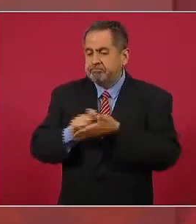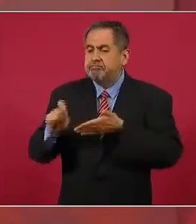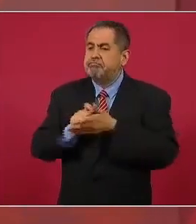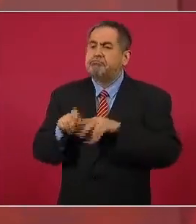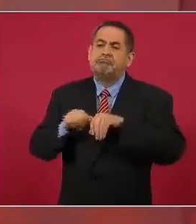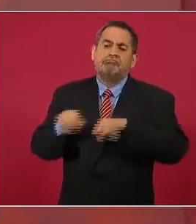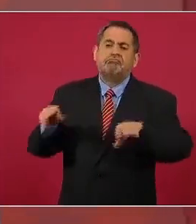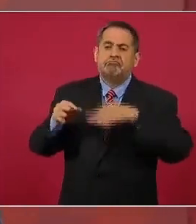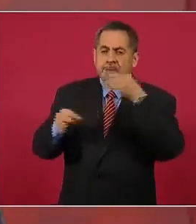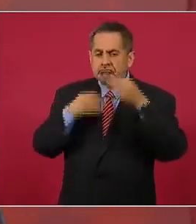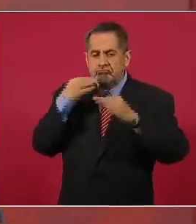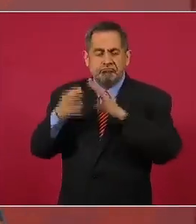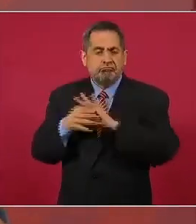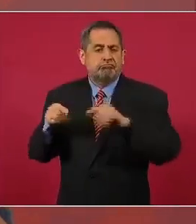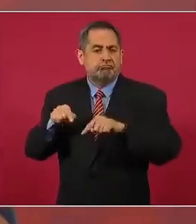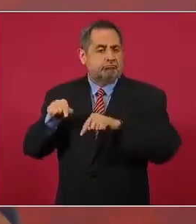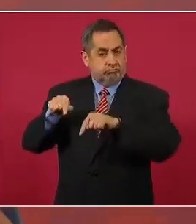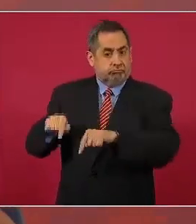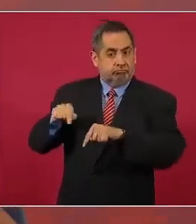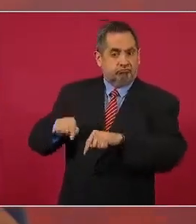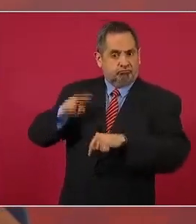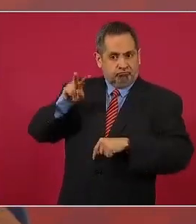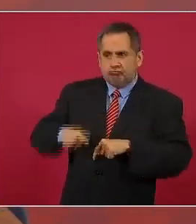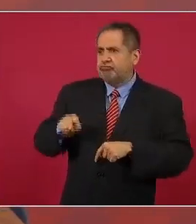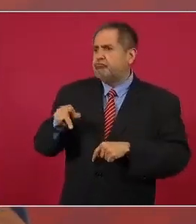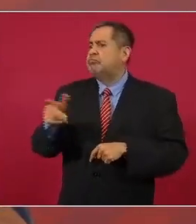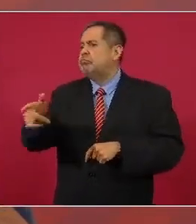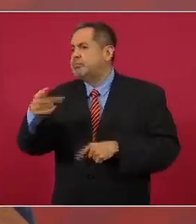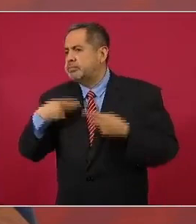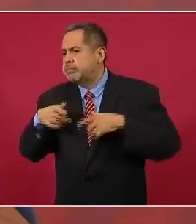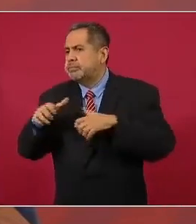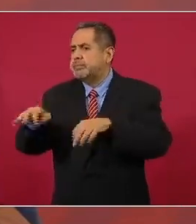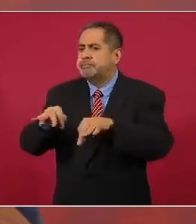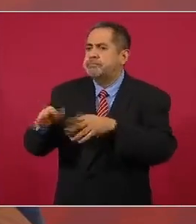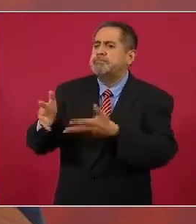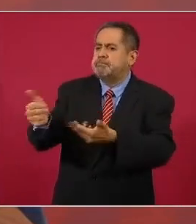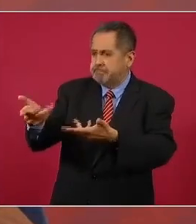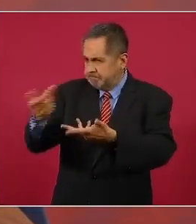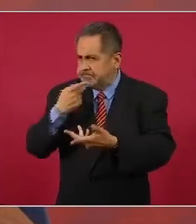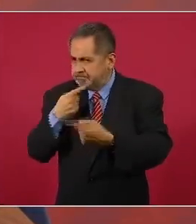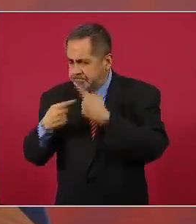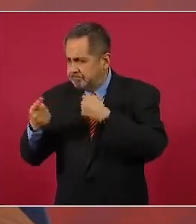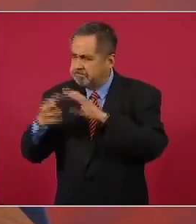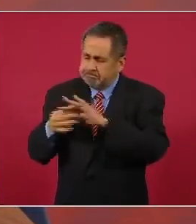asuntos pues que tenían que ver con los trabajadores,